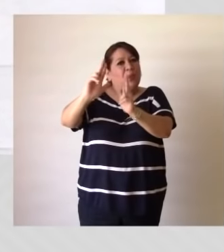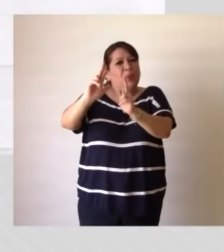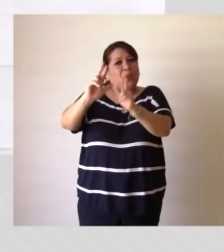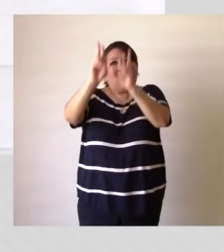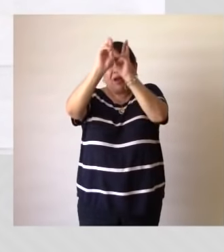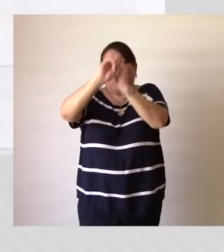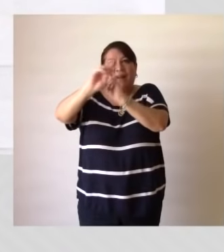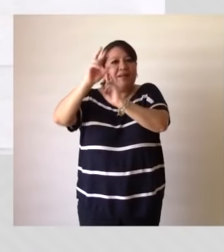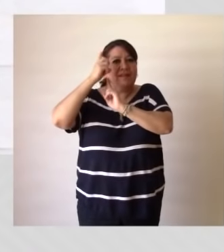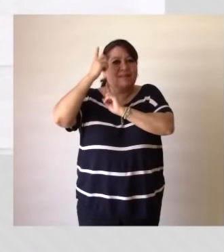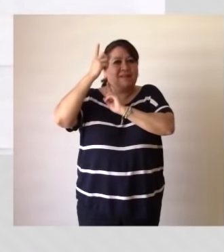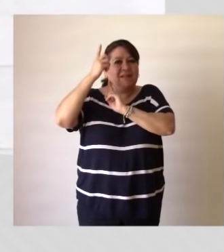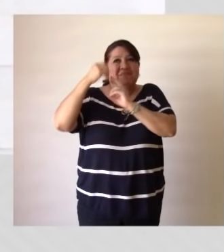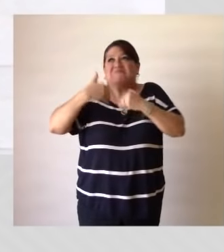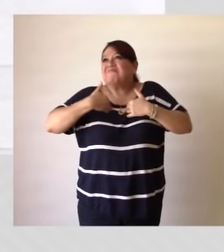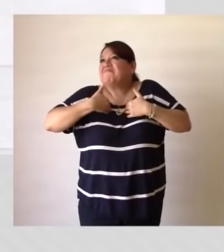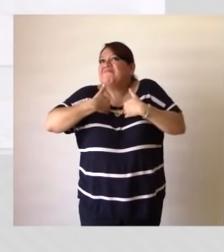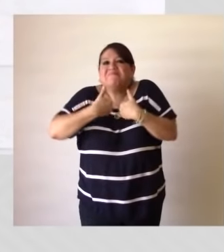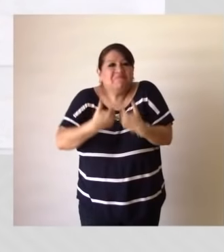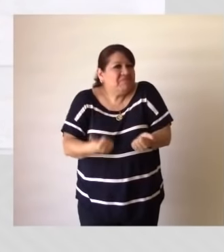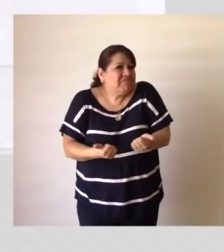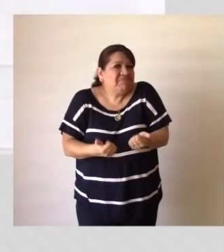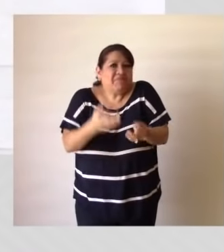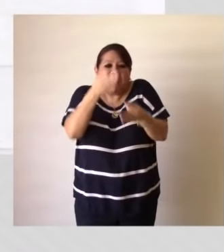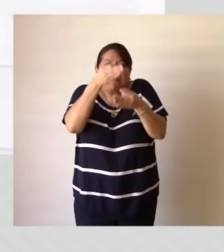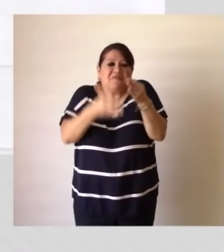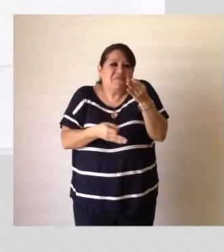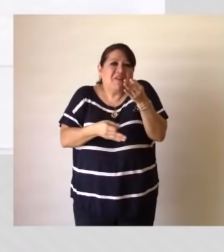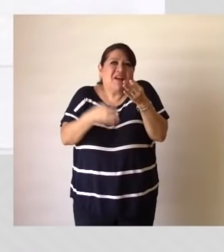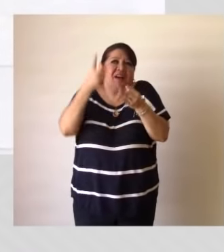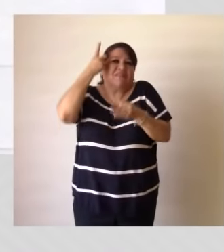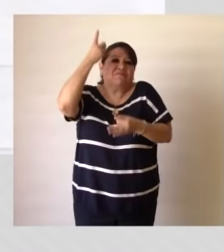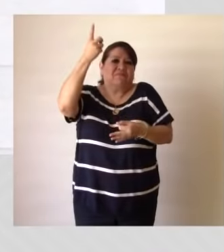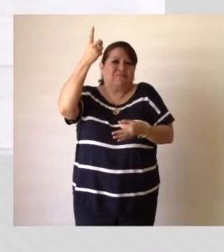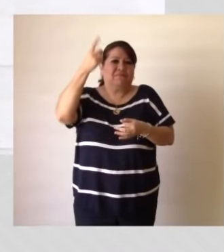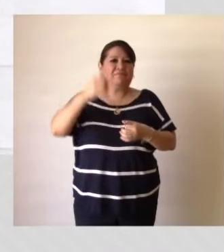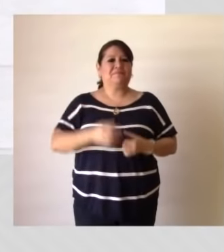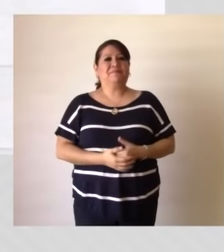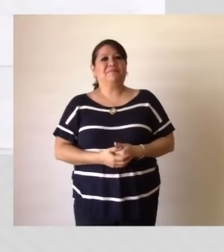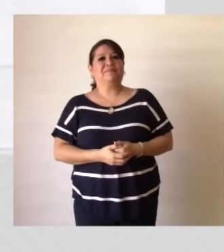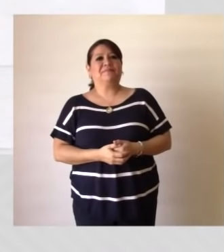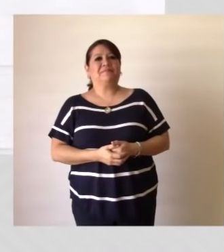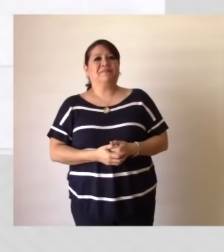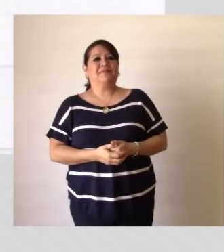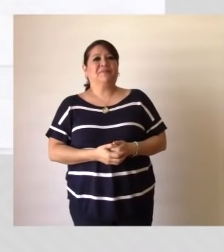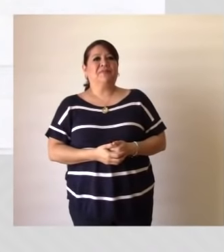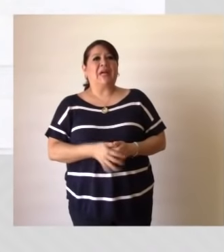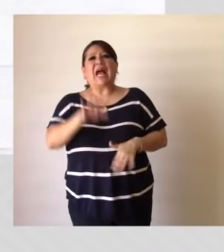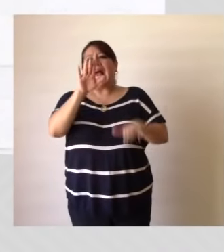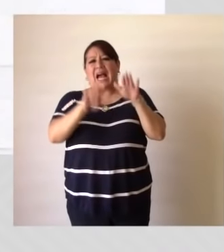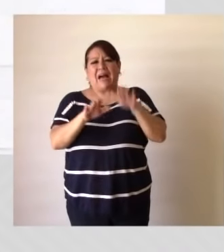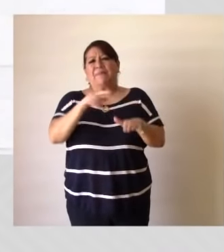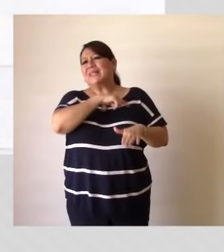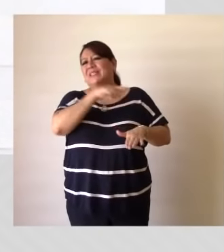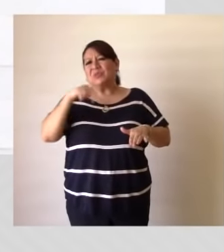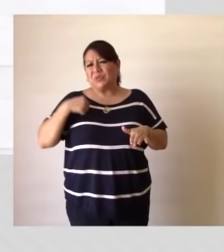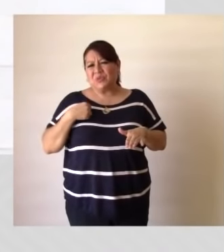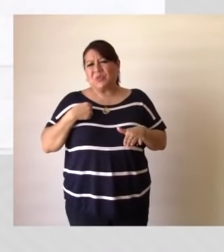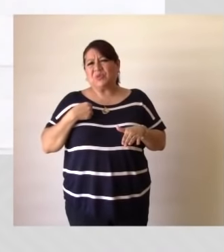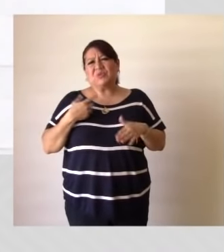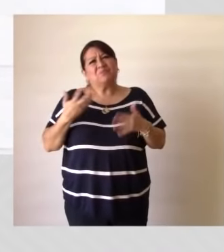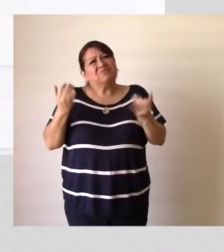fallando seguramente muchos de los que estamos aquí nos sentimos identificados